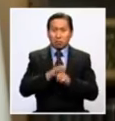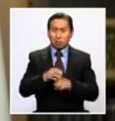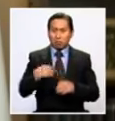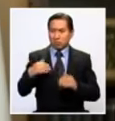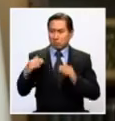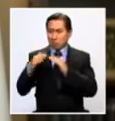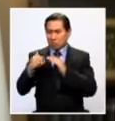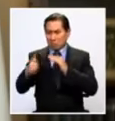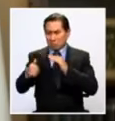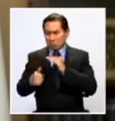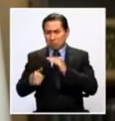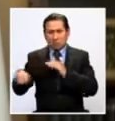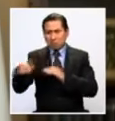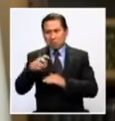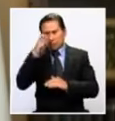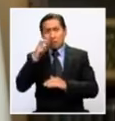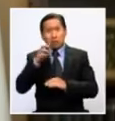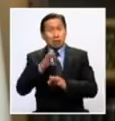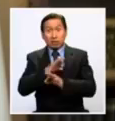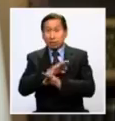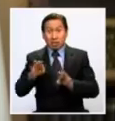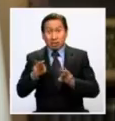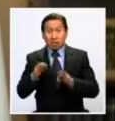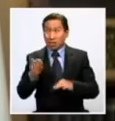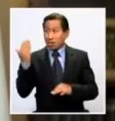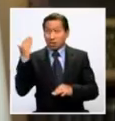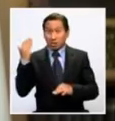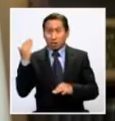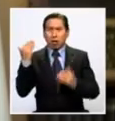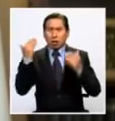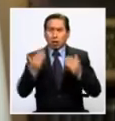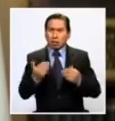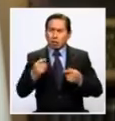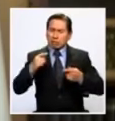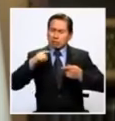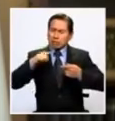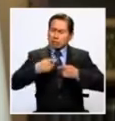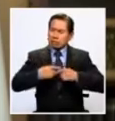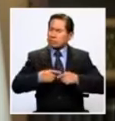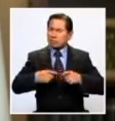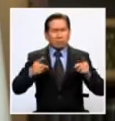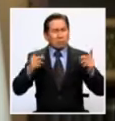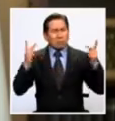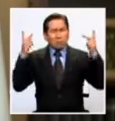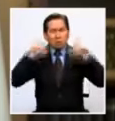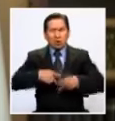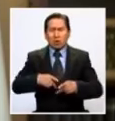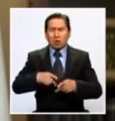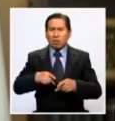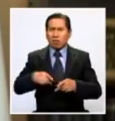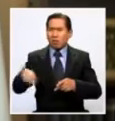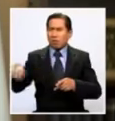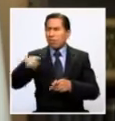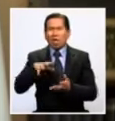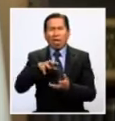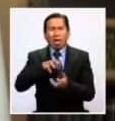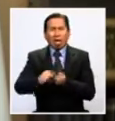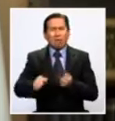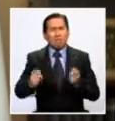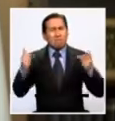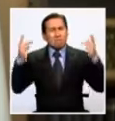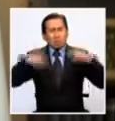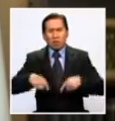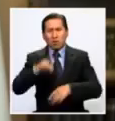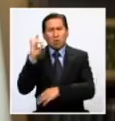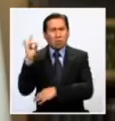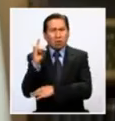cuarentena tan rigurosa, en este momento el dolor fuera mucho más fuerte y el daño mucho más grave para el